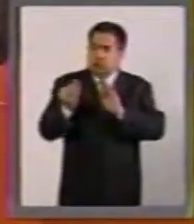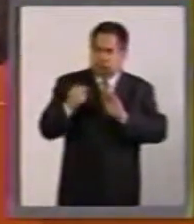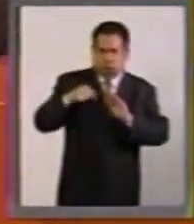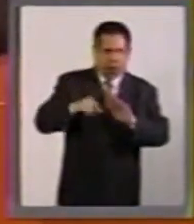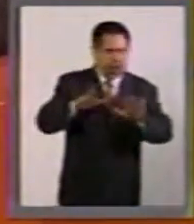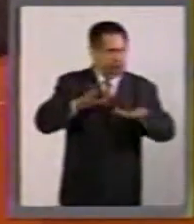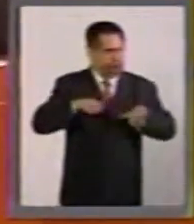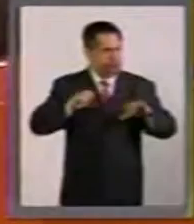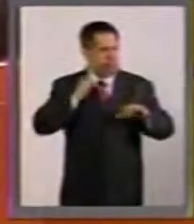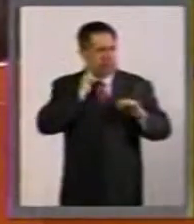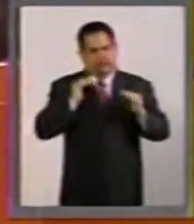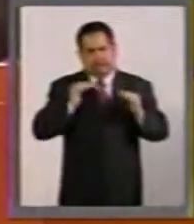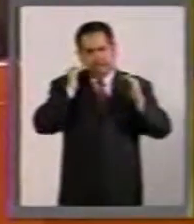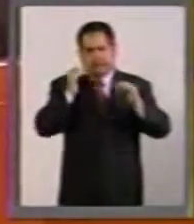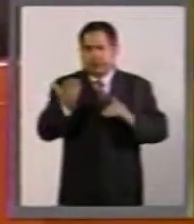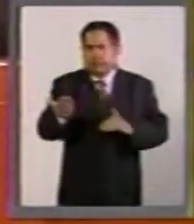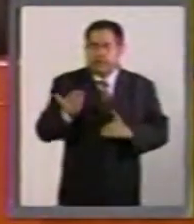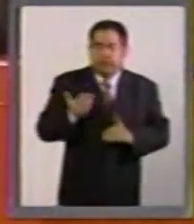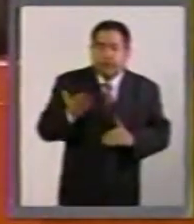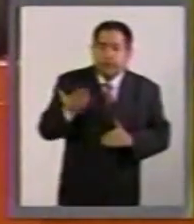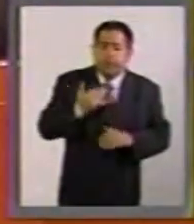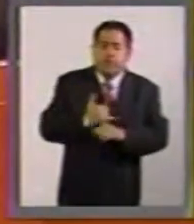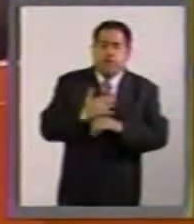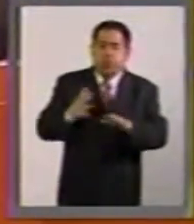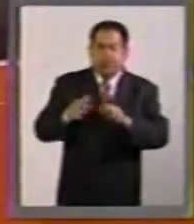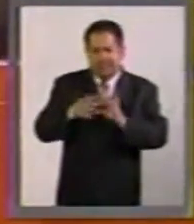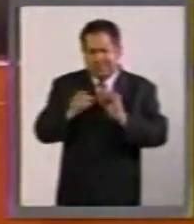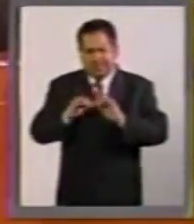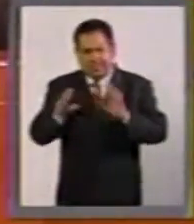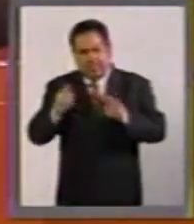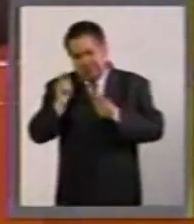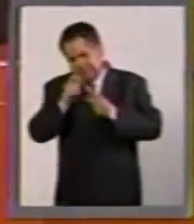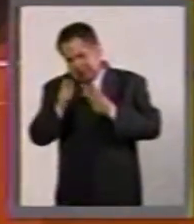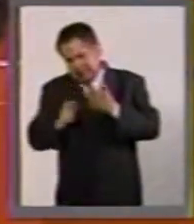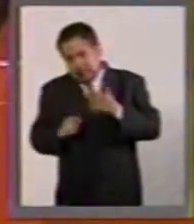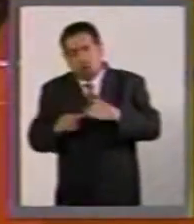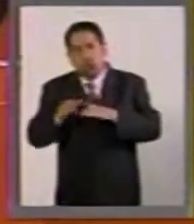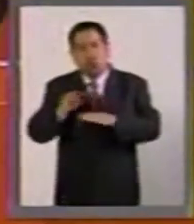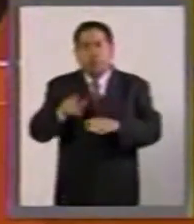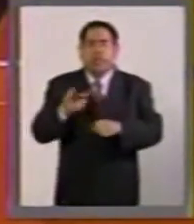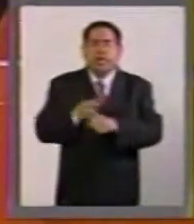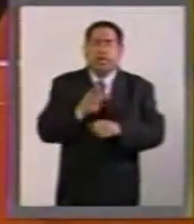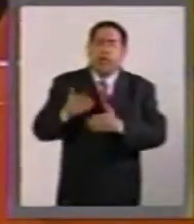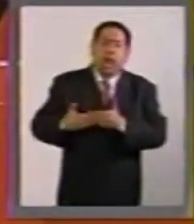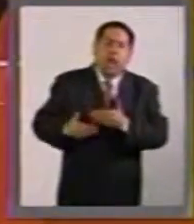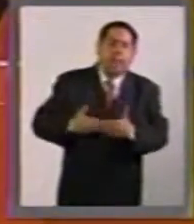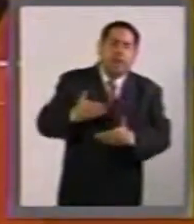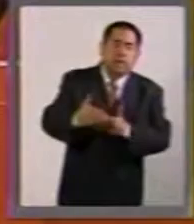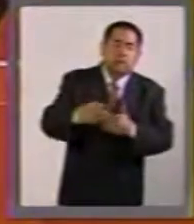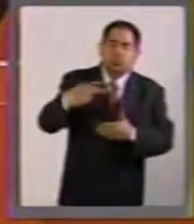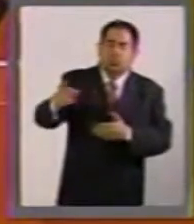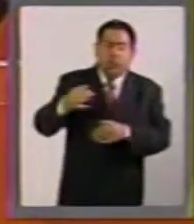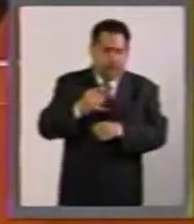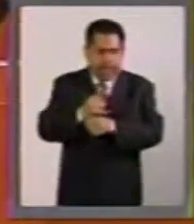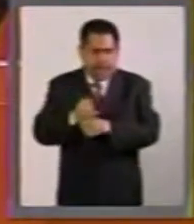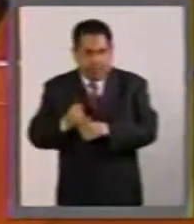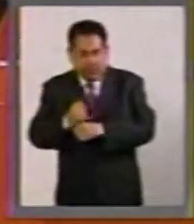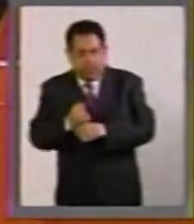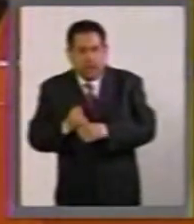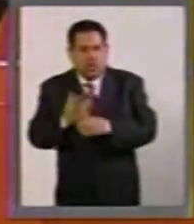soberanía un informe pormenorizado sobre el avance de las